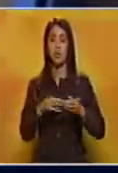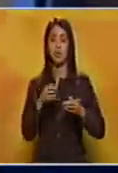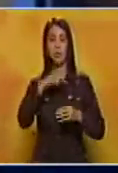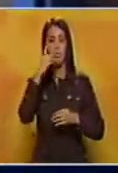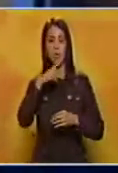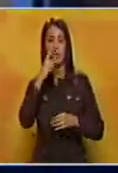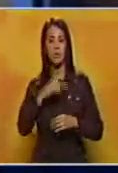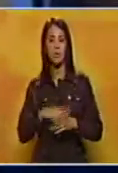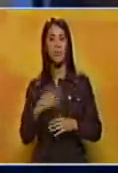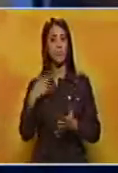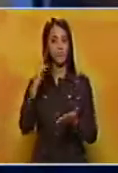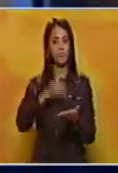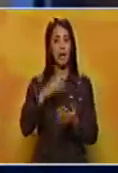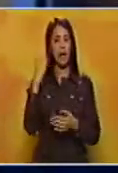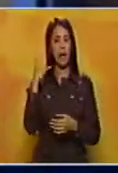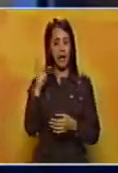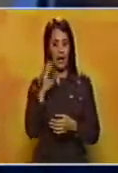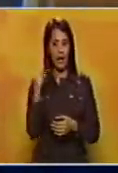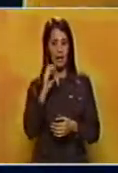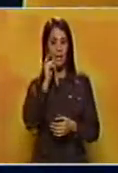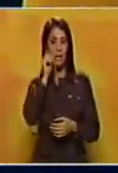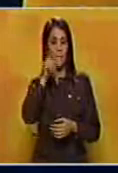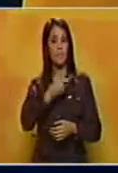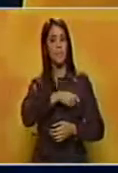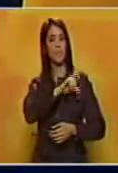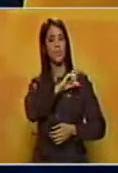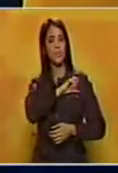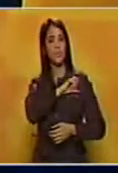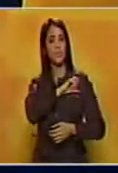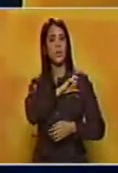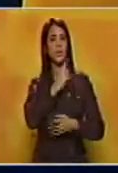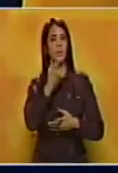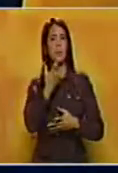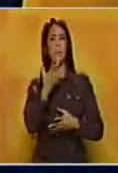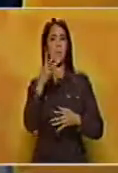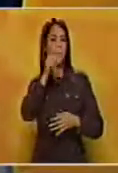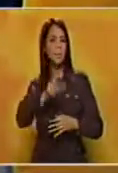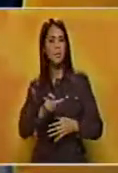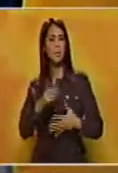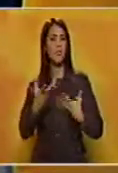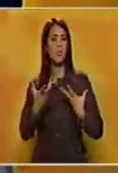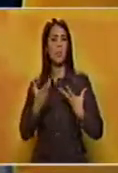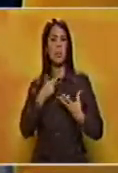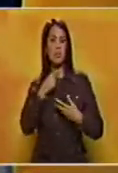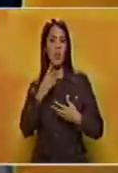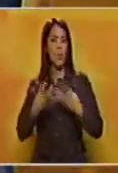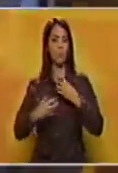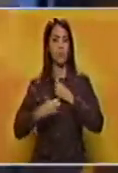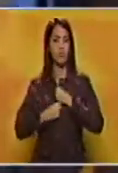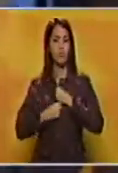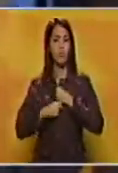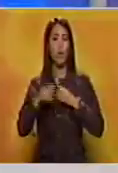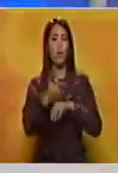en que pueda regresar a caracas el embajador español declarado persona non grata por el gobierno nacional en enero